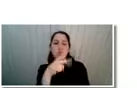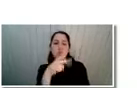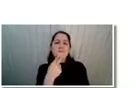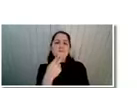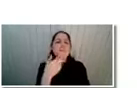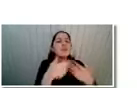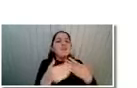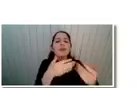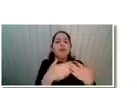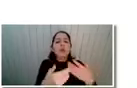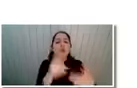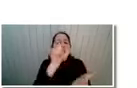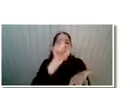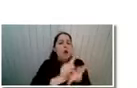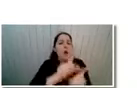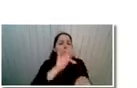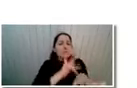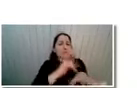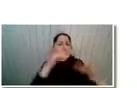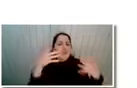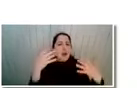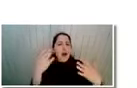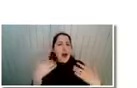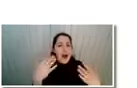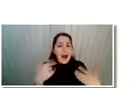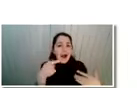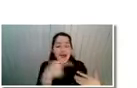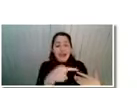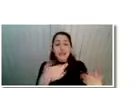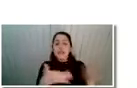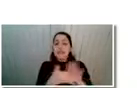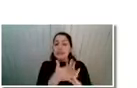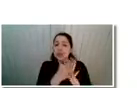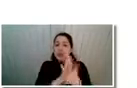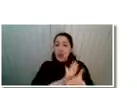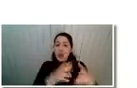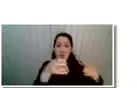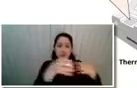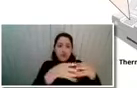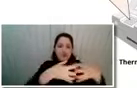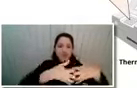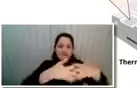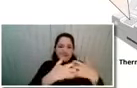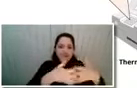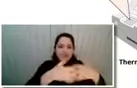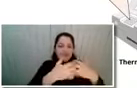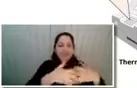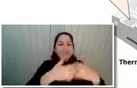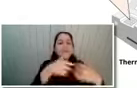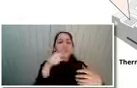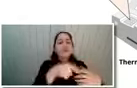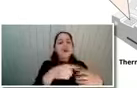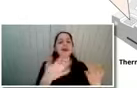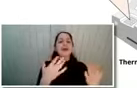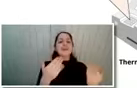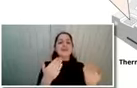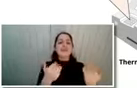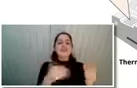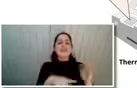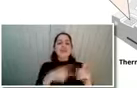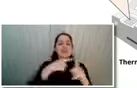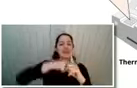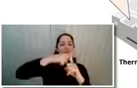las enzimas que le permiten duplicarse, están adaptadas a las altas temperaturas. Y esas